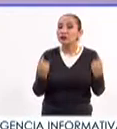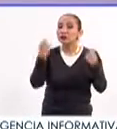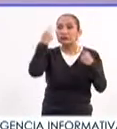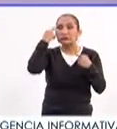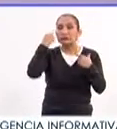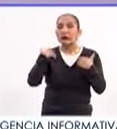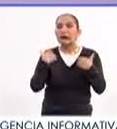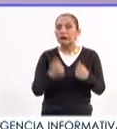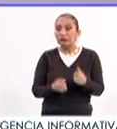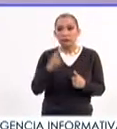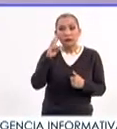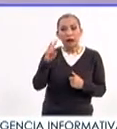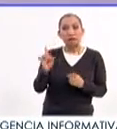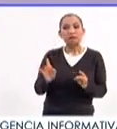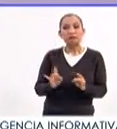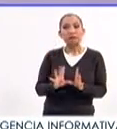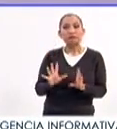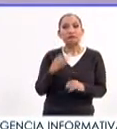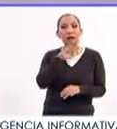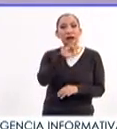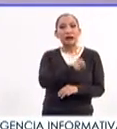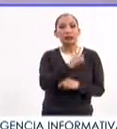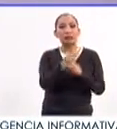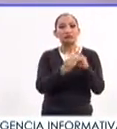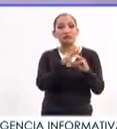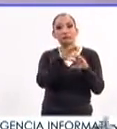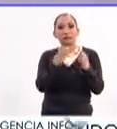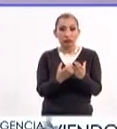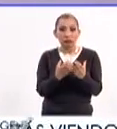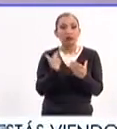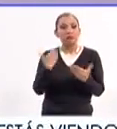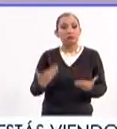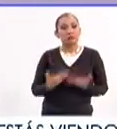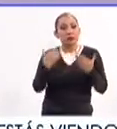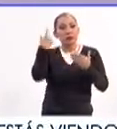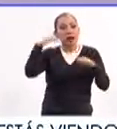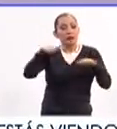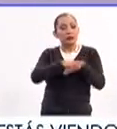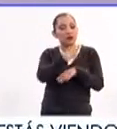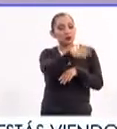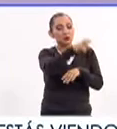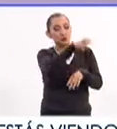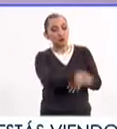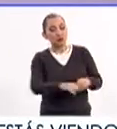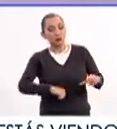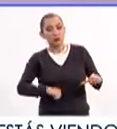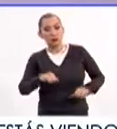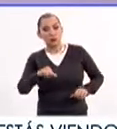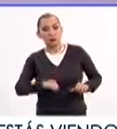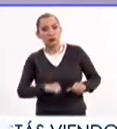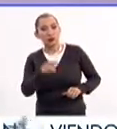entender y abordar las consecuencias del calentamiento del planeta, les alienta a modificar sus actitudes y